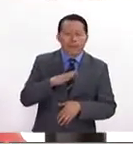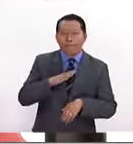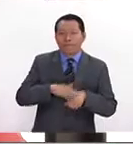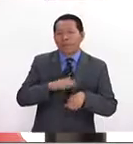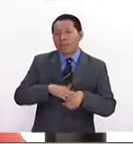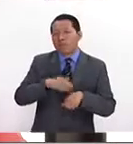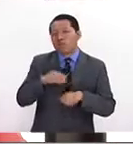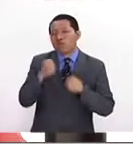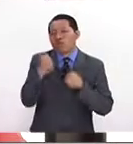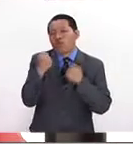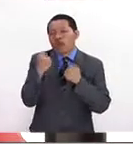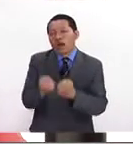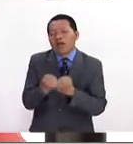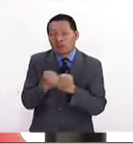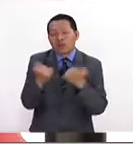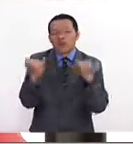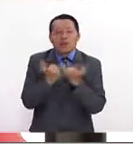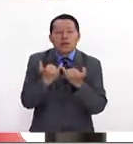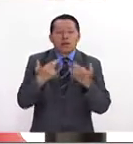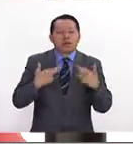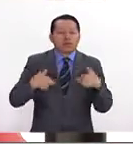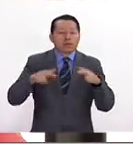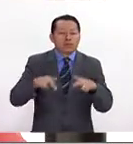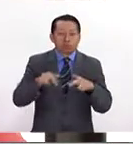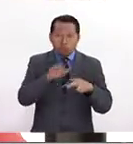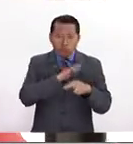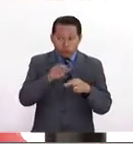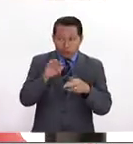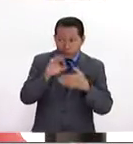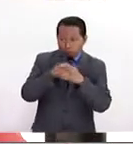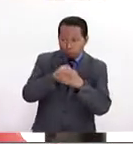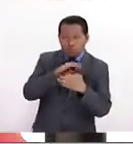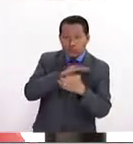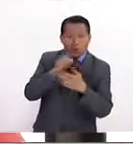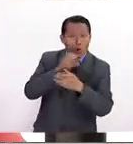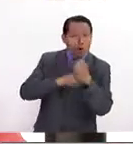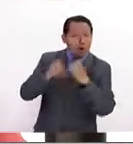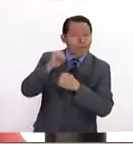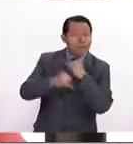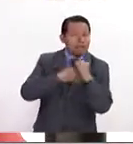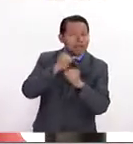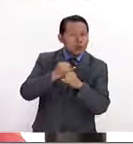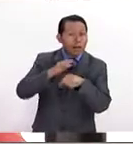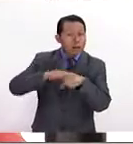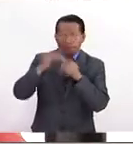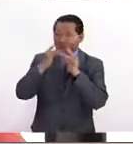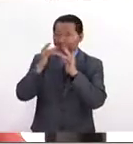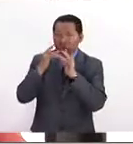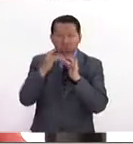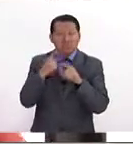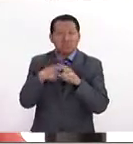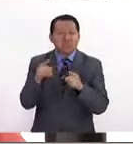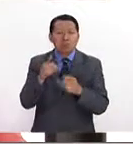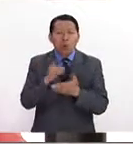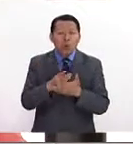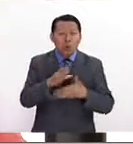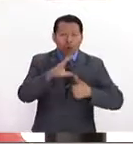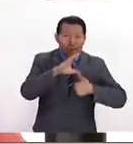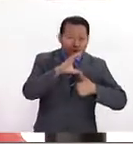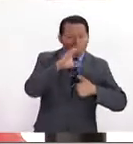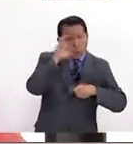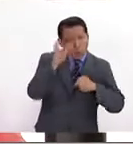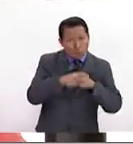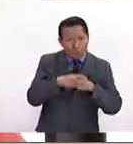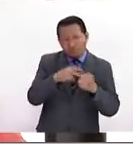mayor fuerza y representar otra opción para el comercio internacional a diferencia de lo que pasa en América del Norte y